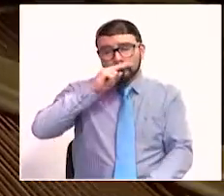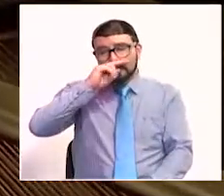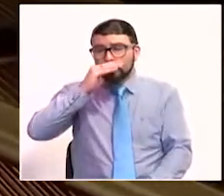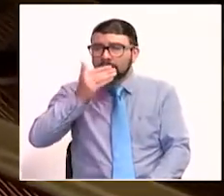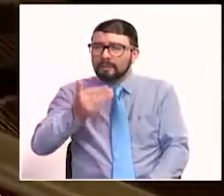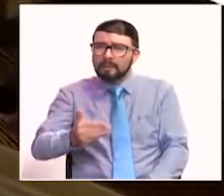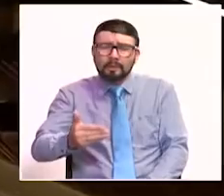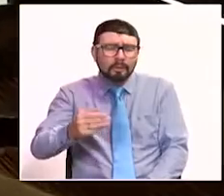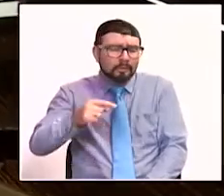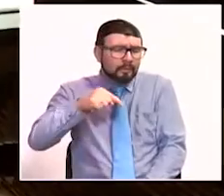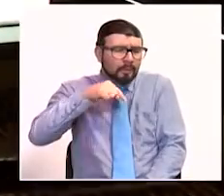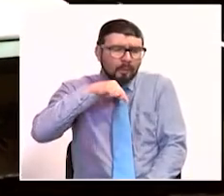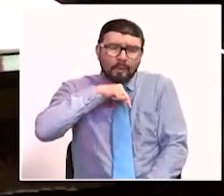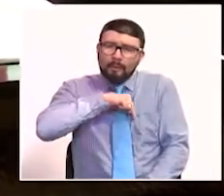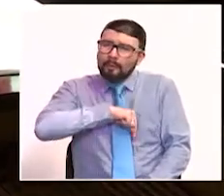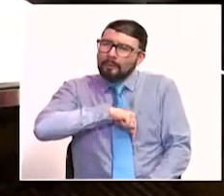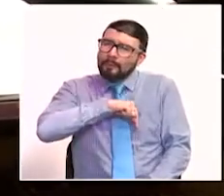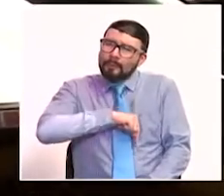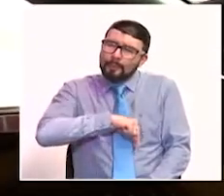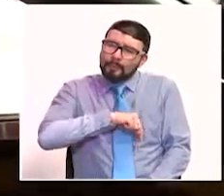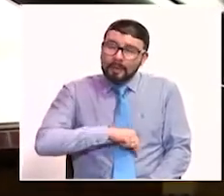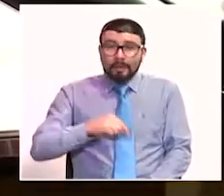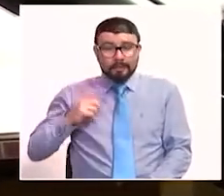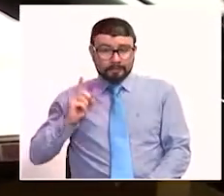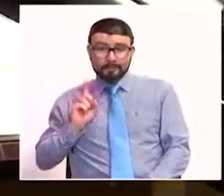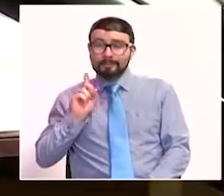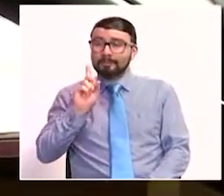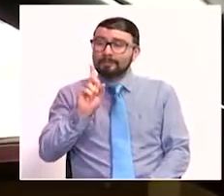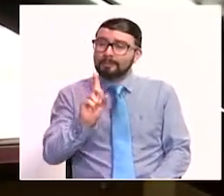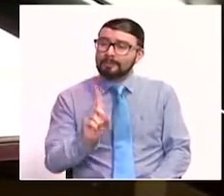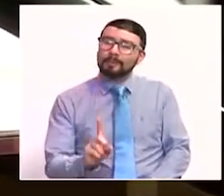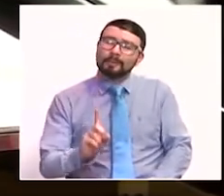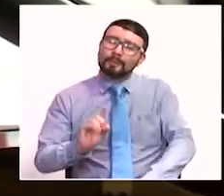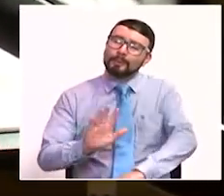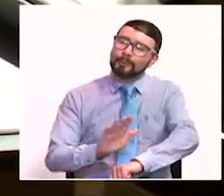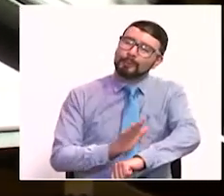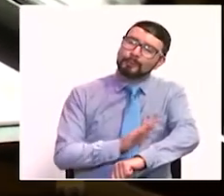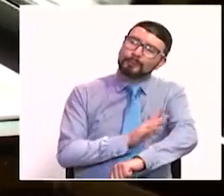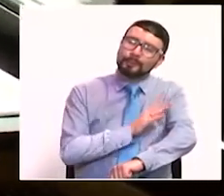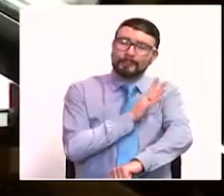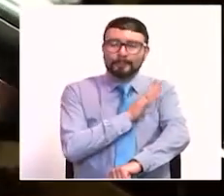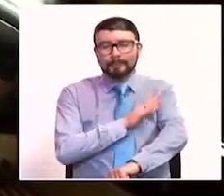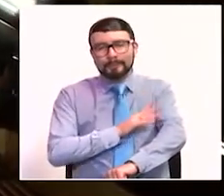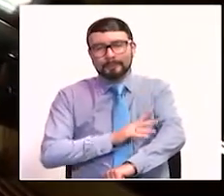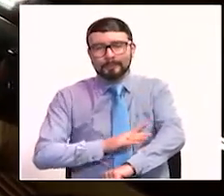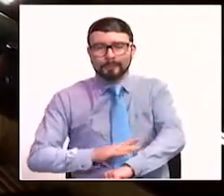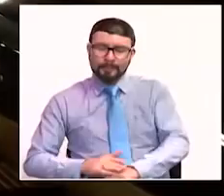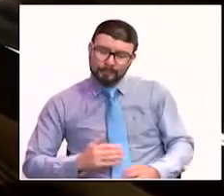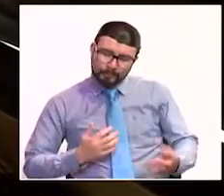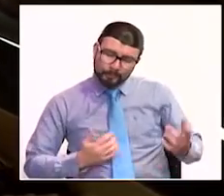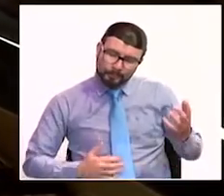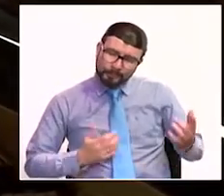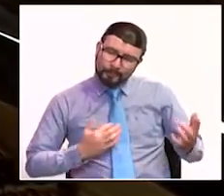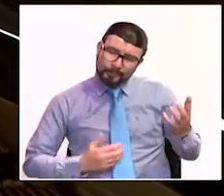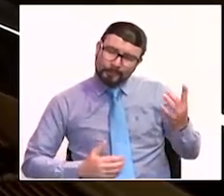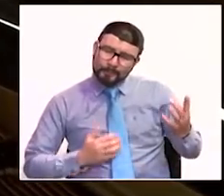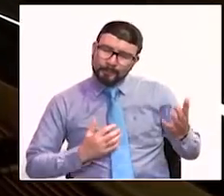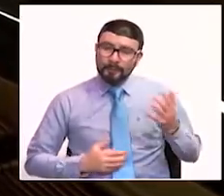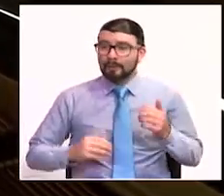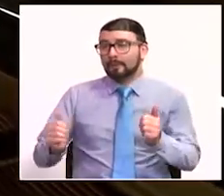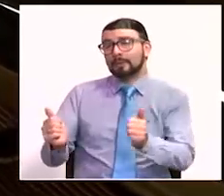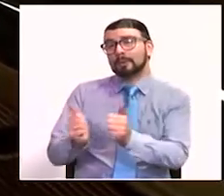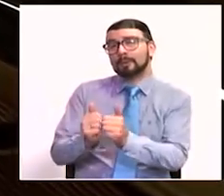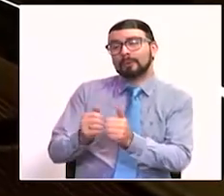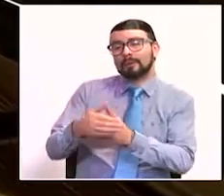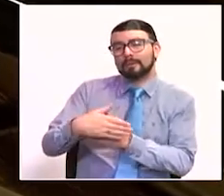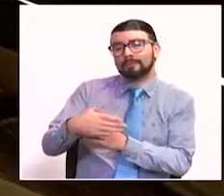Alma, vengo a cantarte un bambuquito junto al portal. El